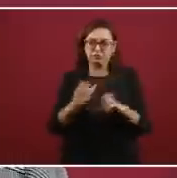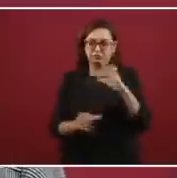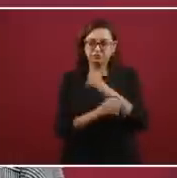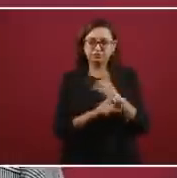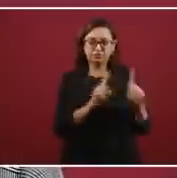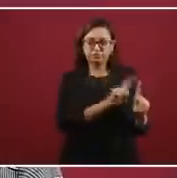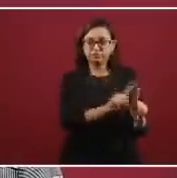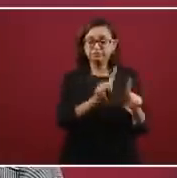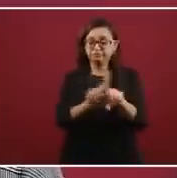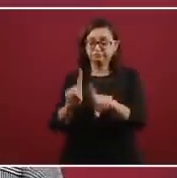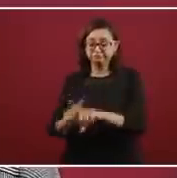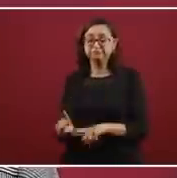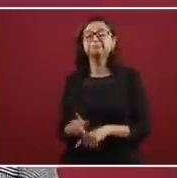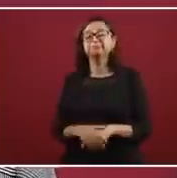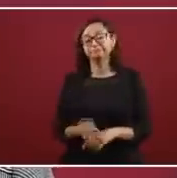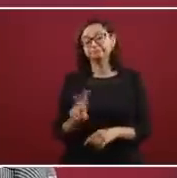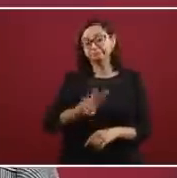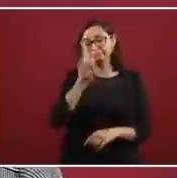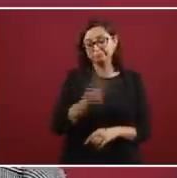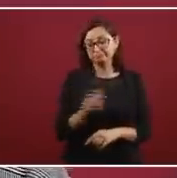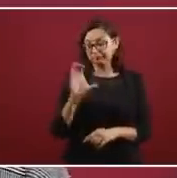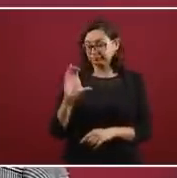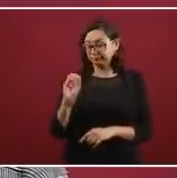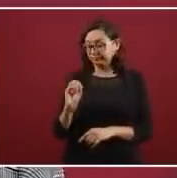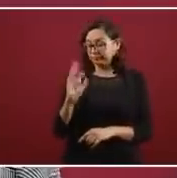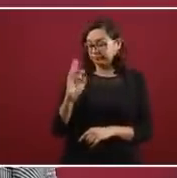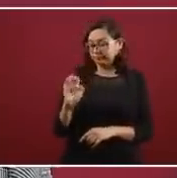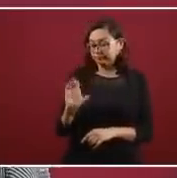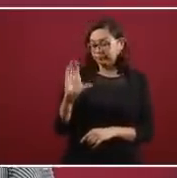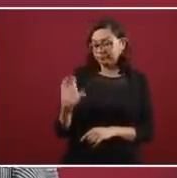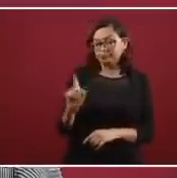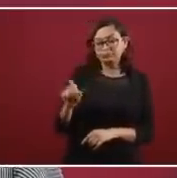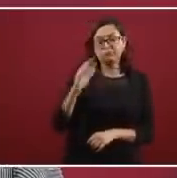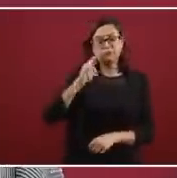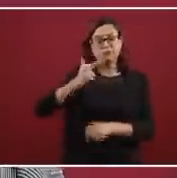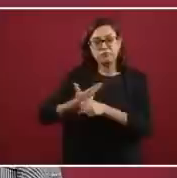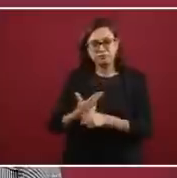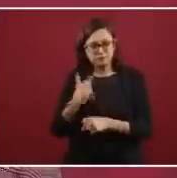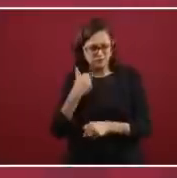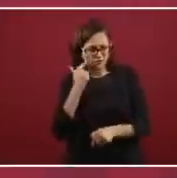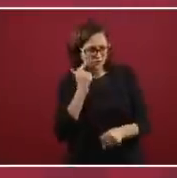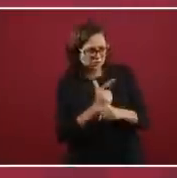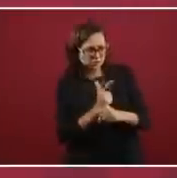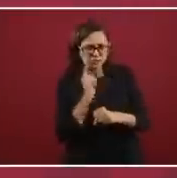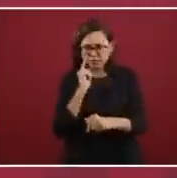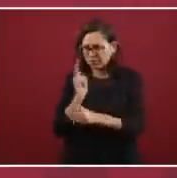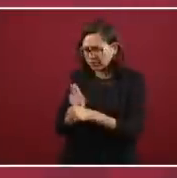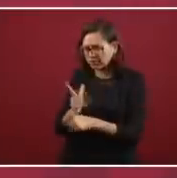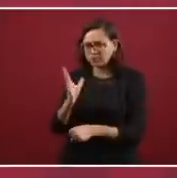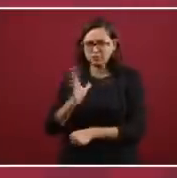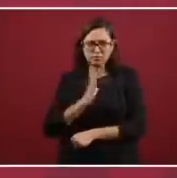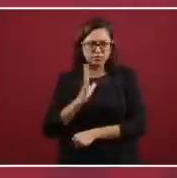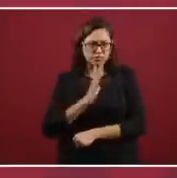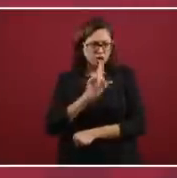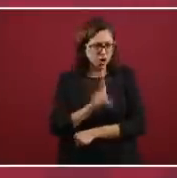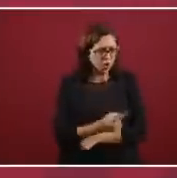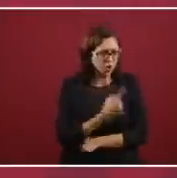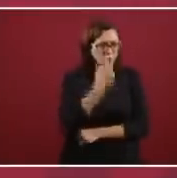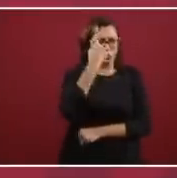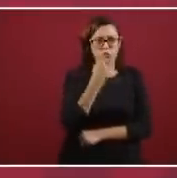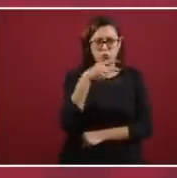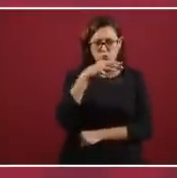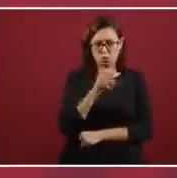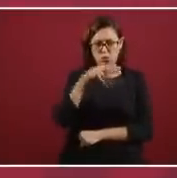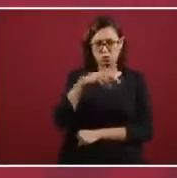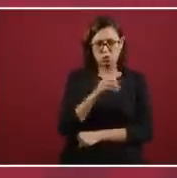mercados. Efectivamente, la COFECE está justamente para determinar cuándo hay y cuándo no hay prácticas monopólicas oligopólicas. En